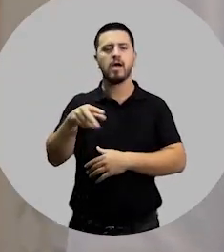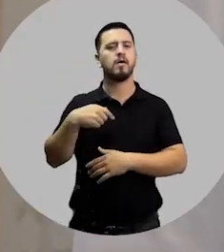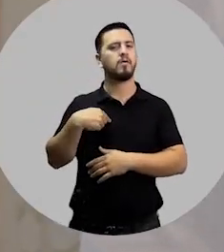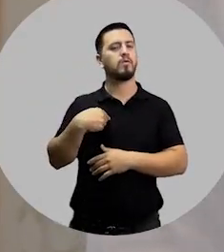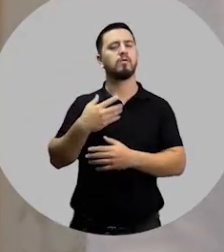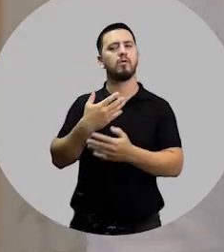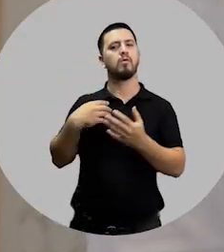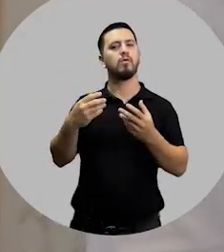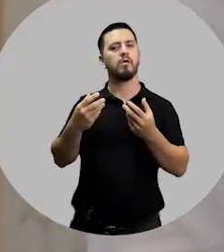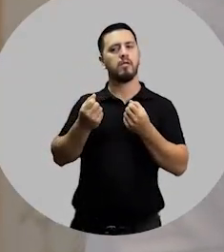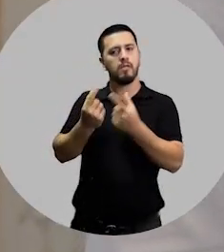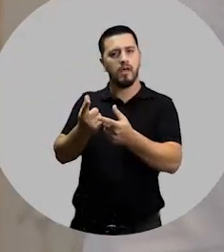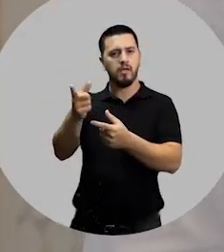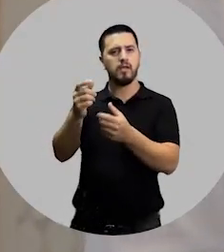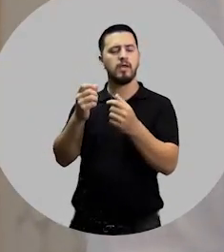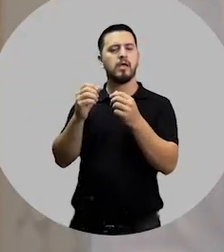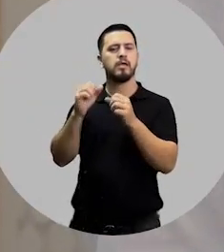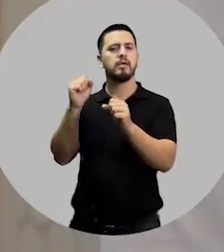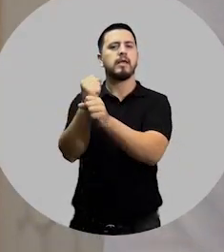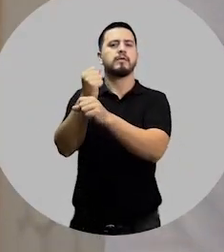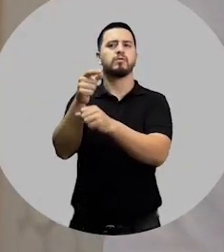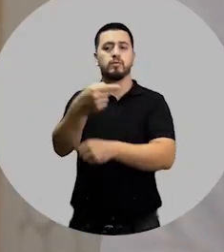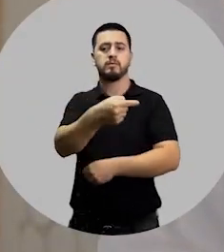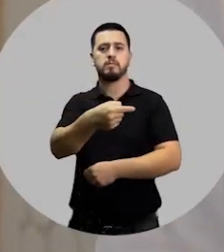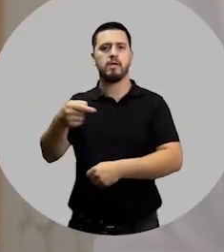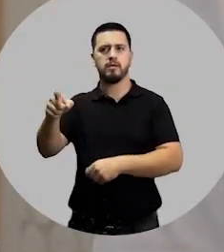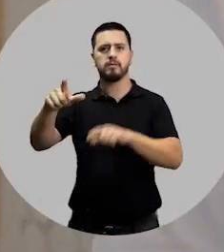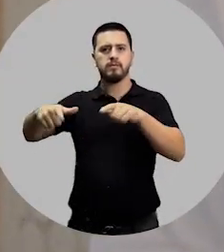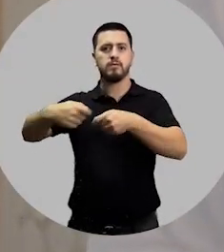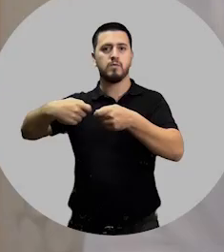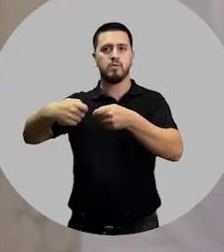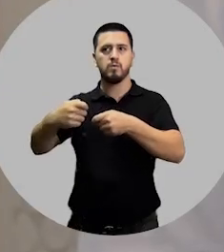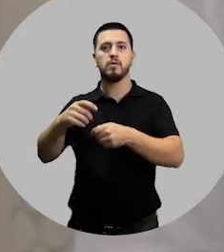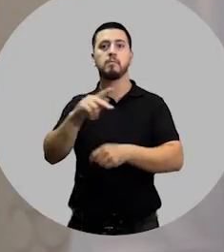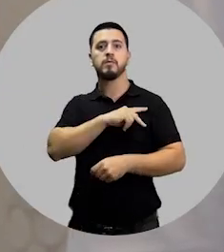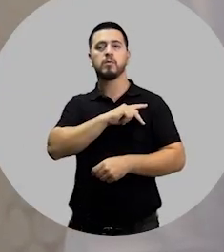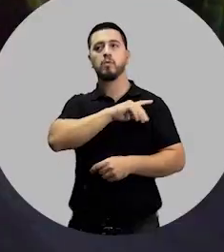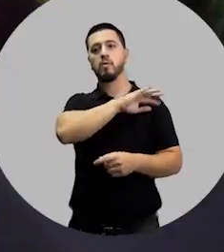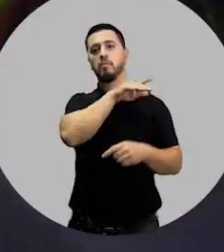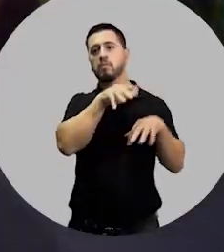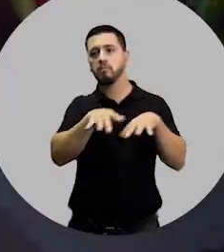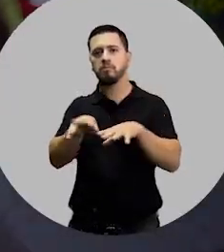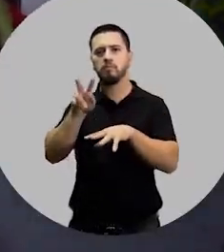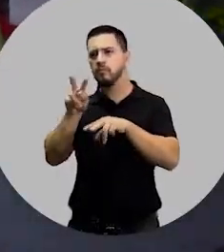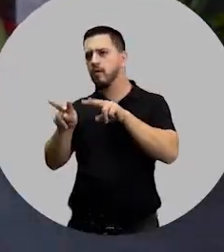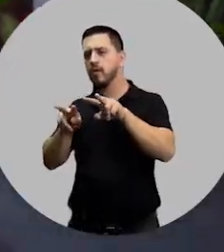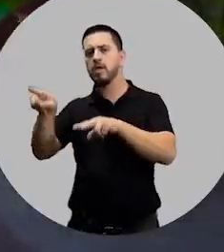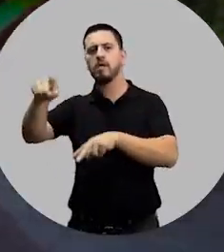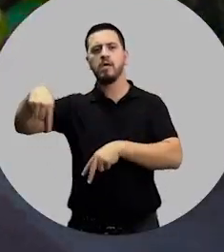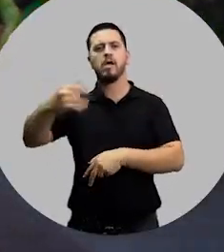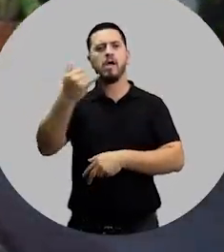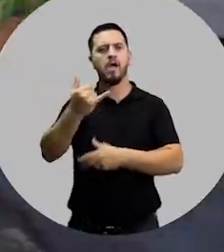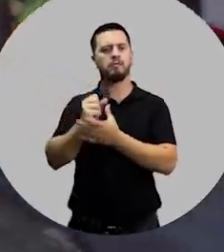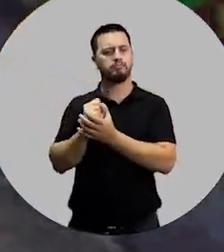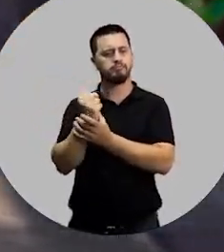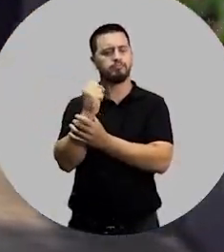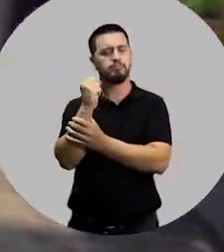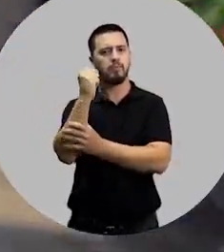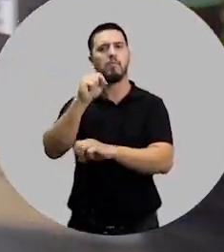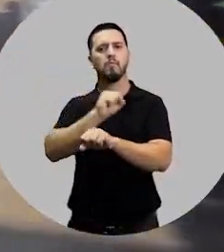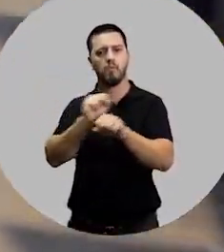sea maravillosa, llena de éxito, llena de prosperidad para todas y que la gente vea que el esfuerzo y el sacrificio tiene